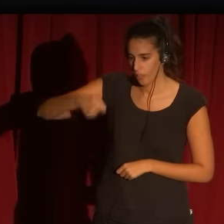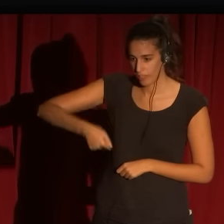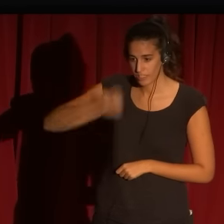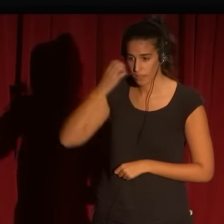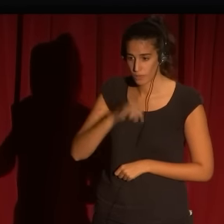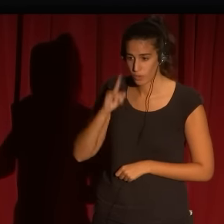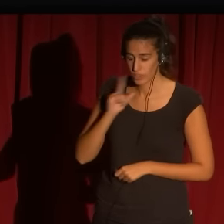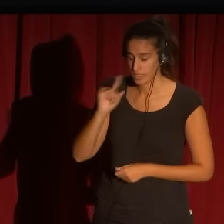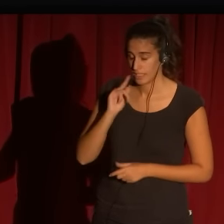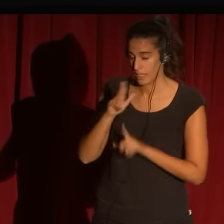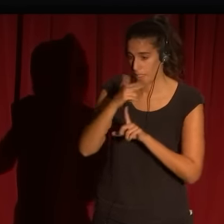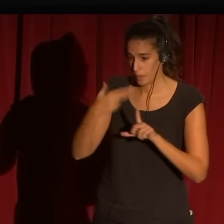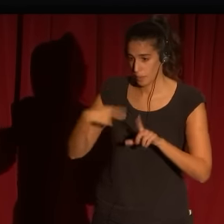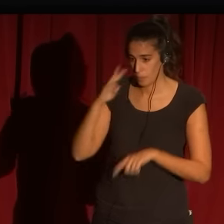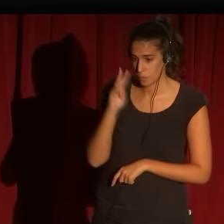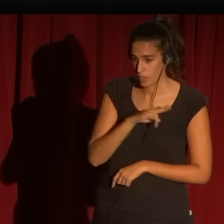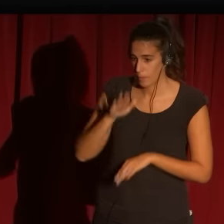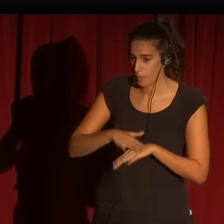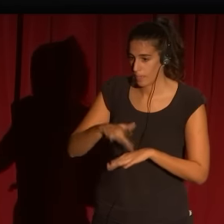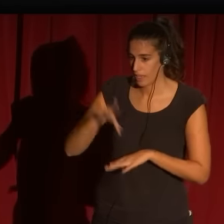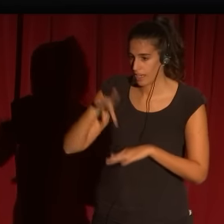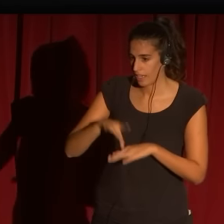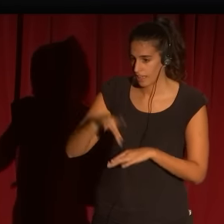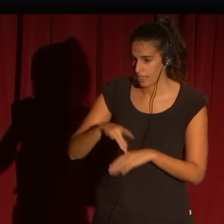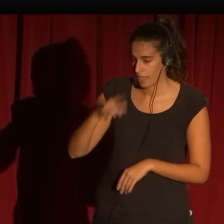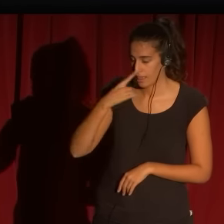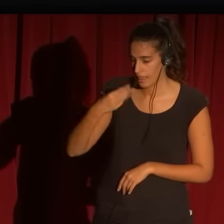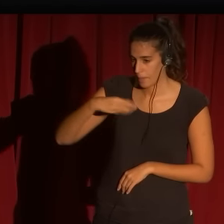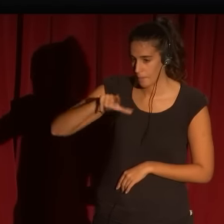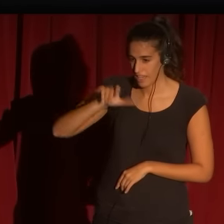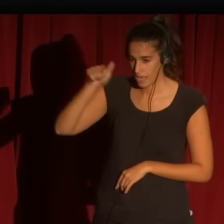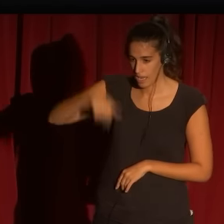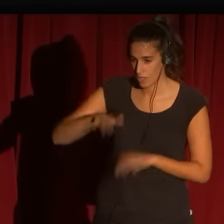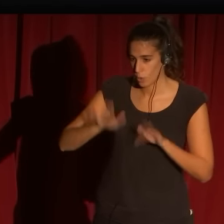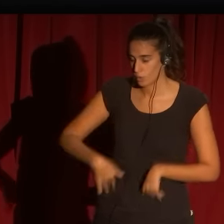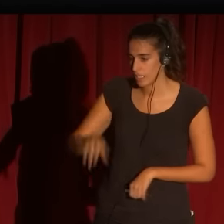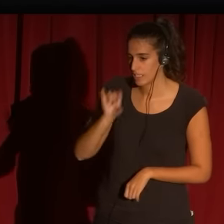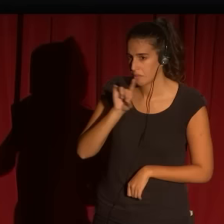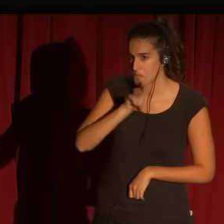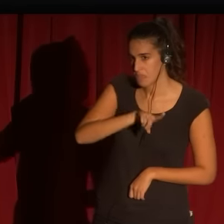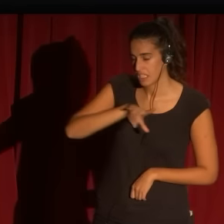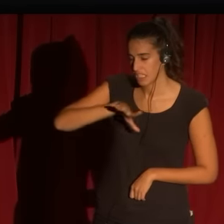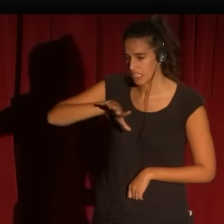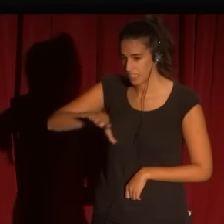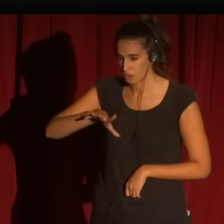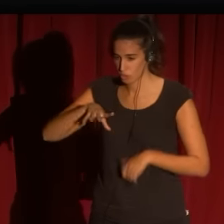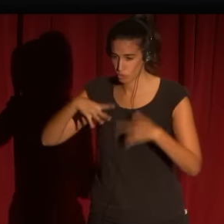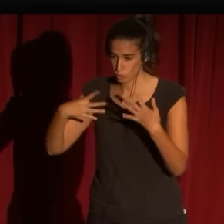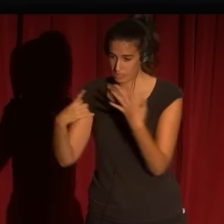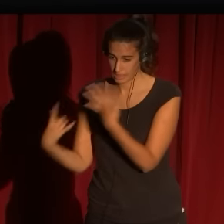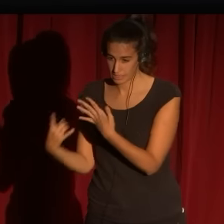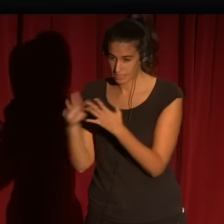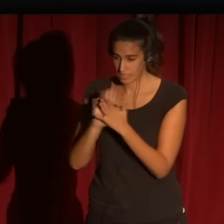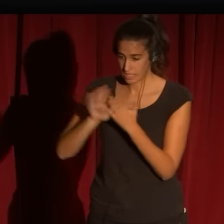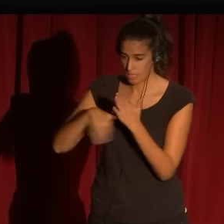pinacoteca ambrosiana para el cardenal Federico borromeo de Milán en los últimos años del siglo XV 15 96 a